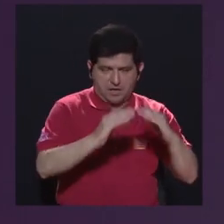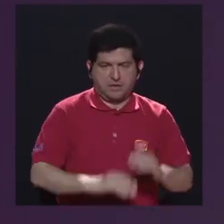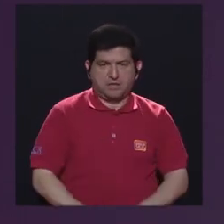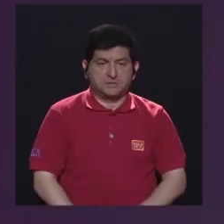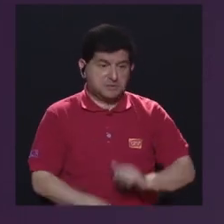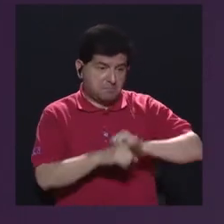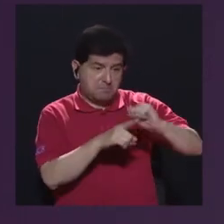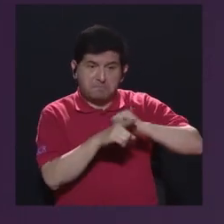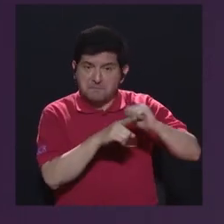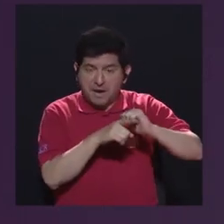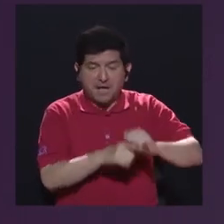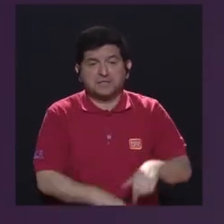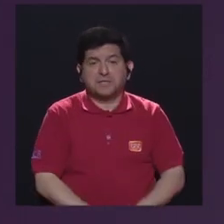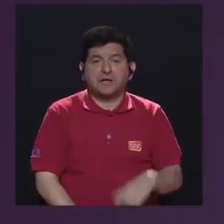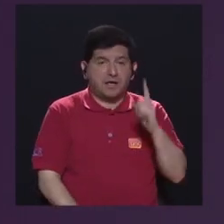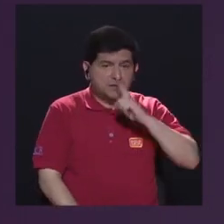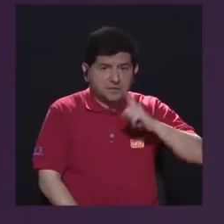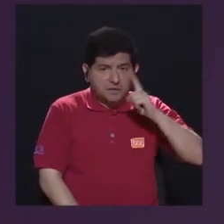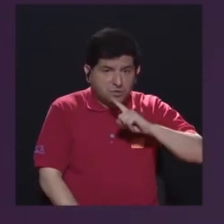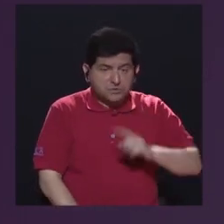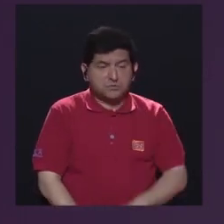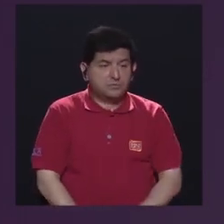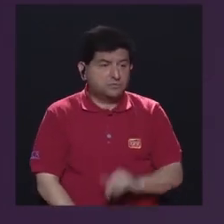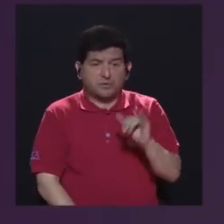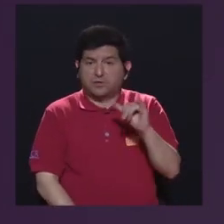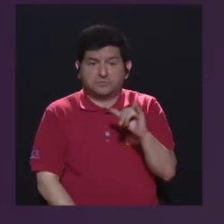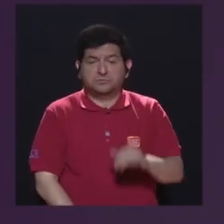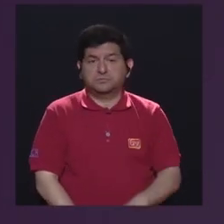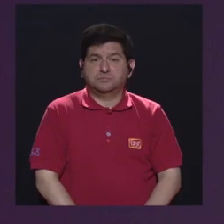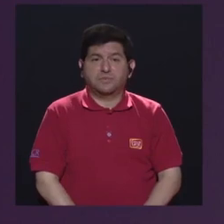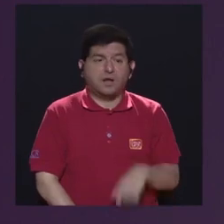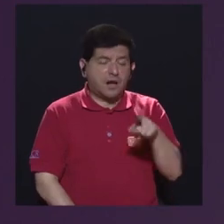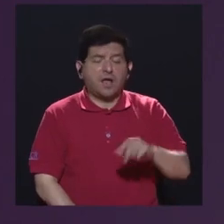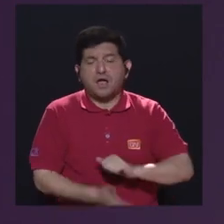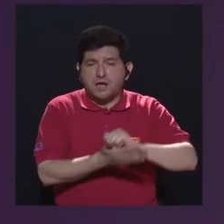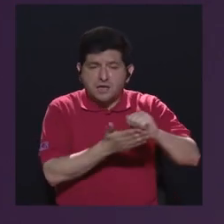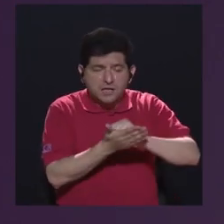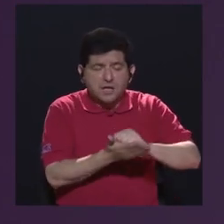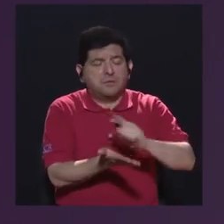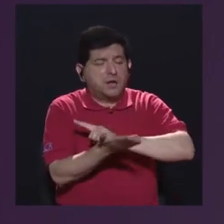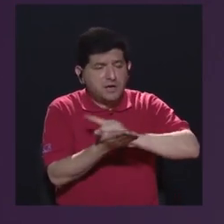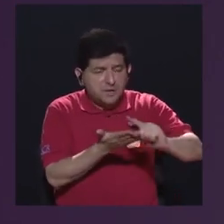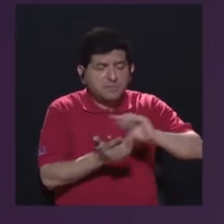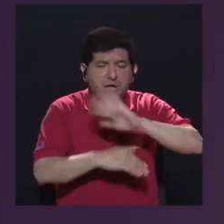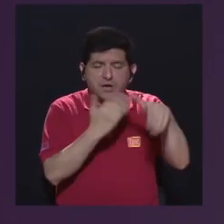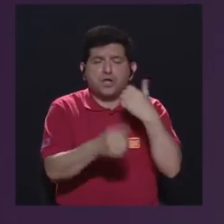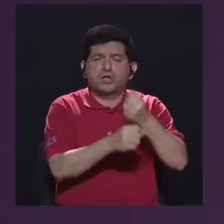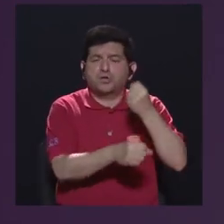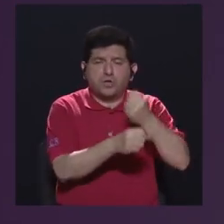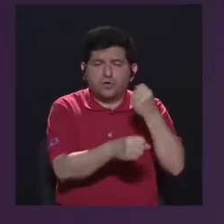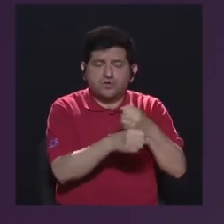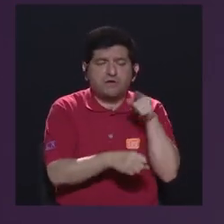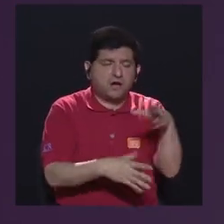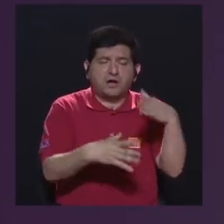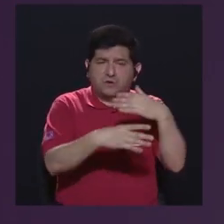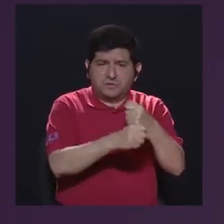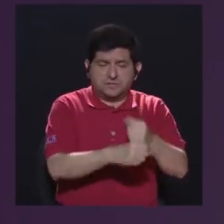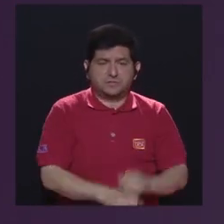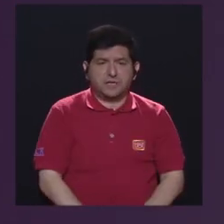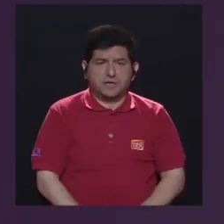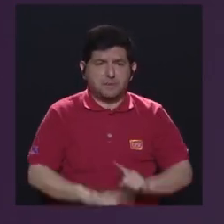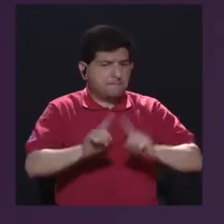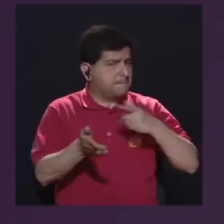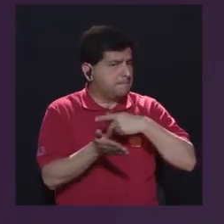de las prácticas prostitutas en medida que tienen que lavar, limpiar y hacer todo un trabajo de por medio. Y no hay